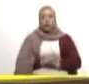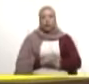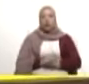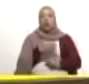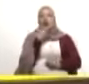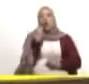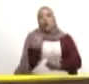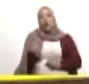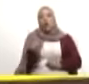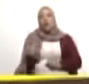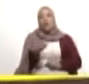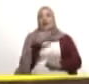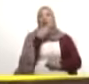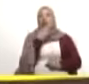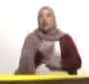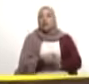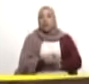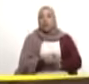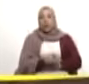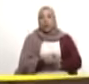noviembre y diciembre.